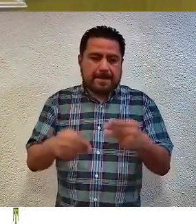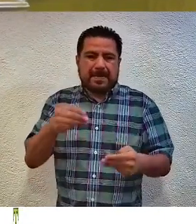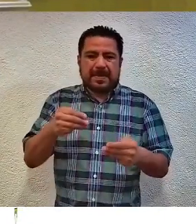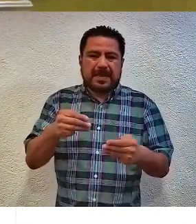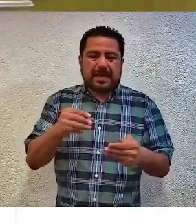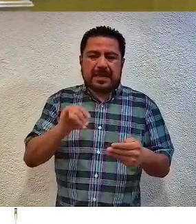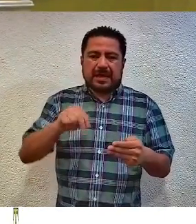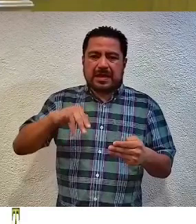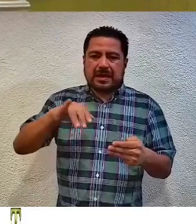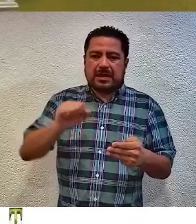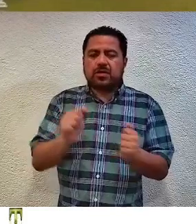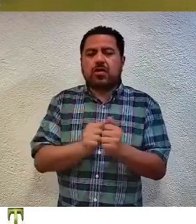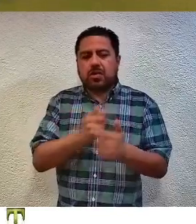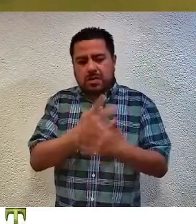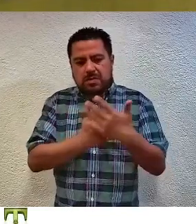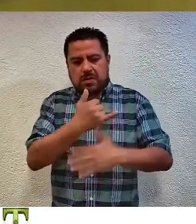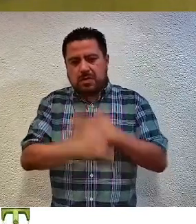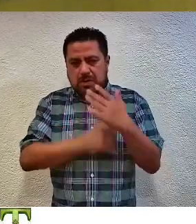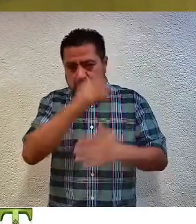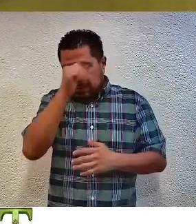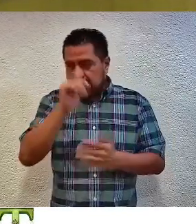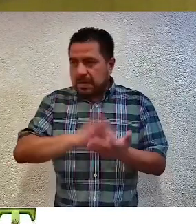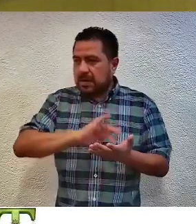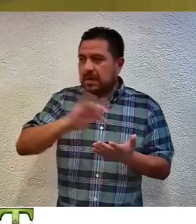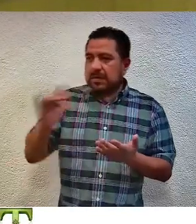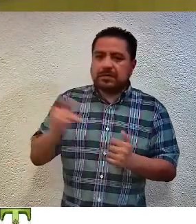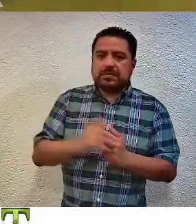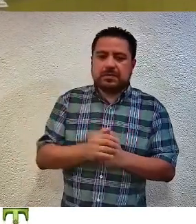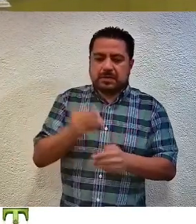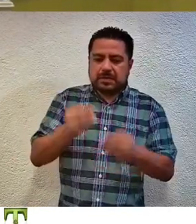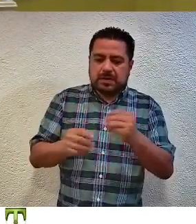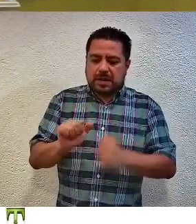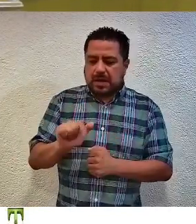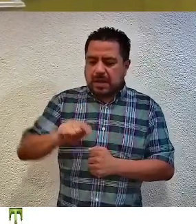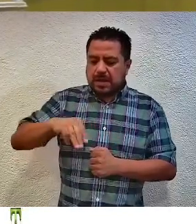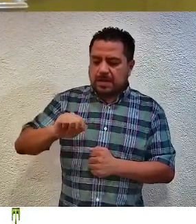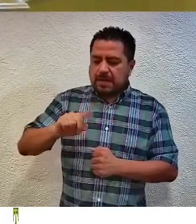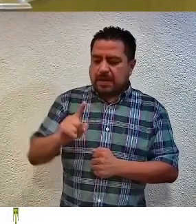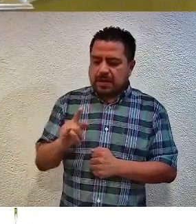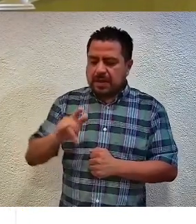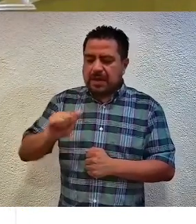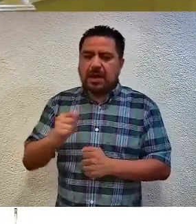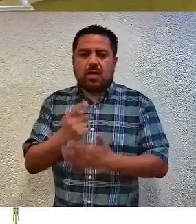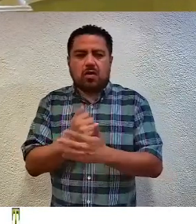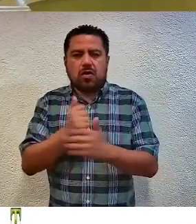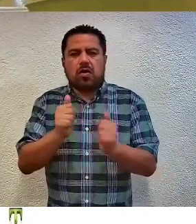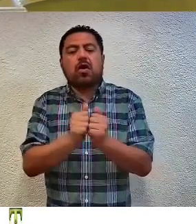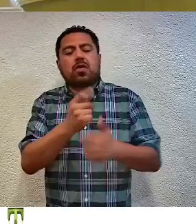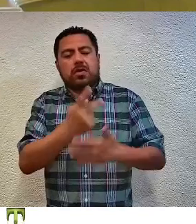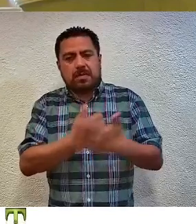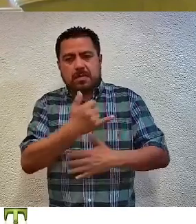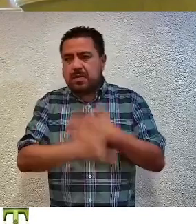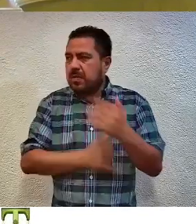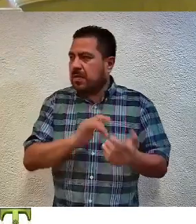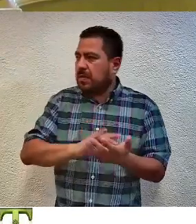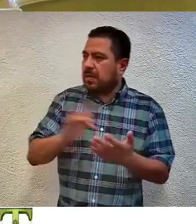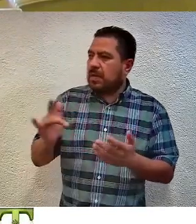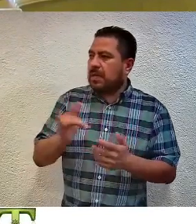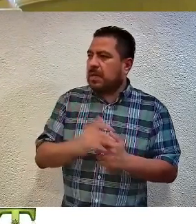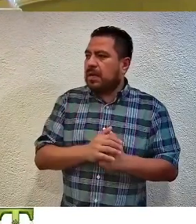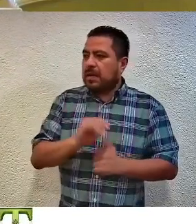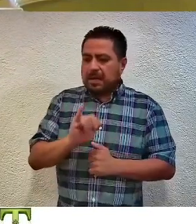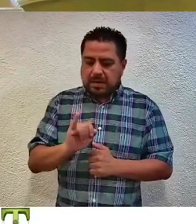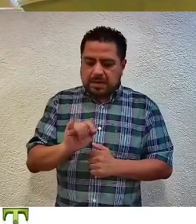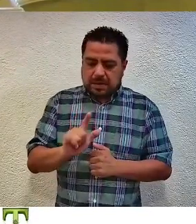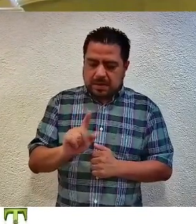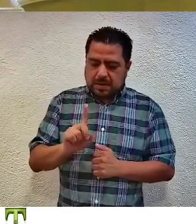Inés Betancur Salgado. Con el proyecto. Gracias, magistrado. Magistrada Almadir Eugenio Alcaraz. Con el proyecto. Gracias, magistrada. Magistrada Ponente Ilda Rosa